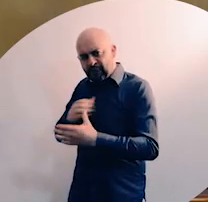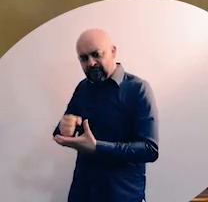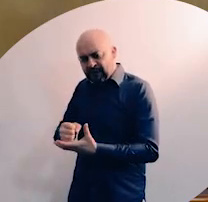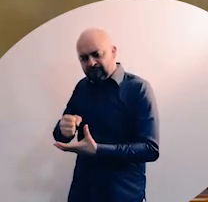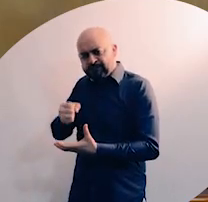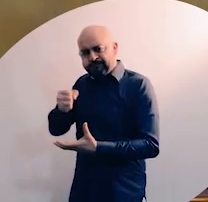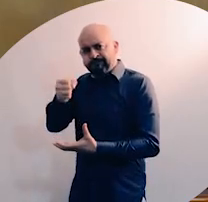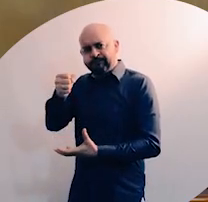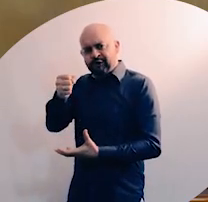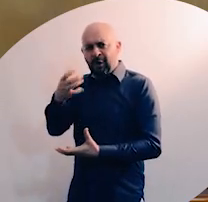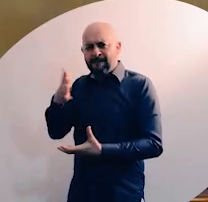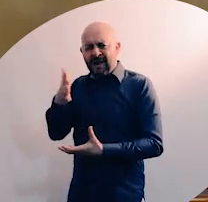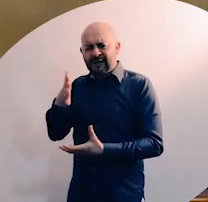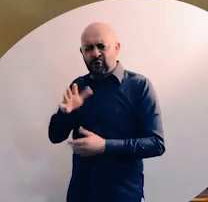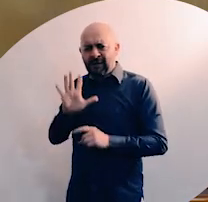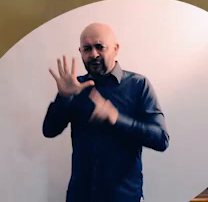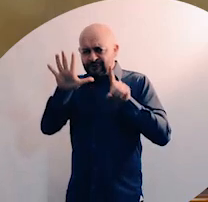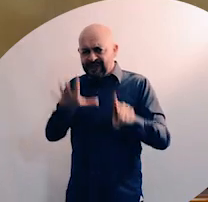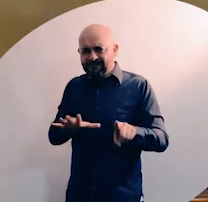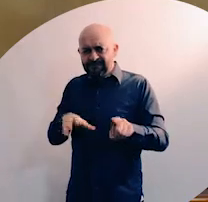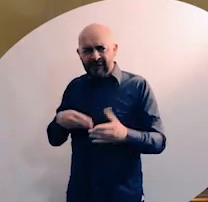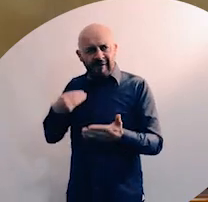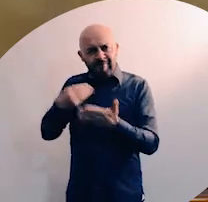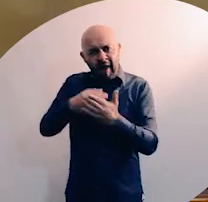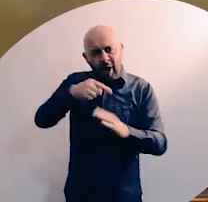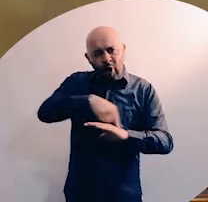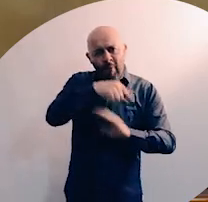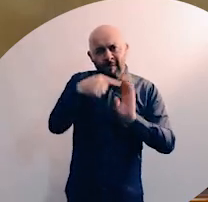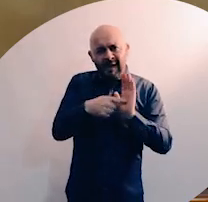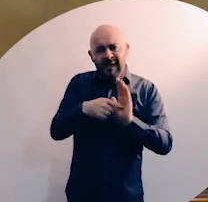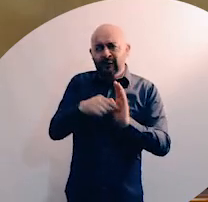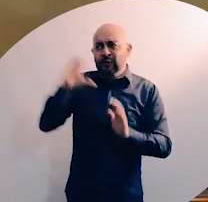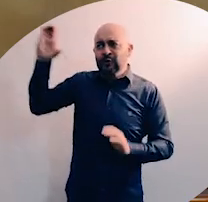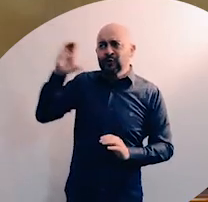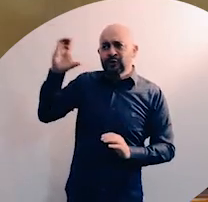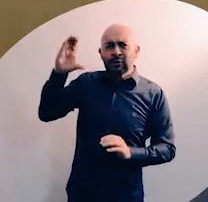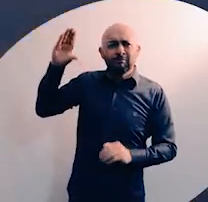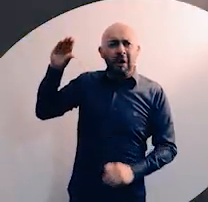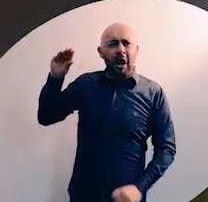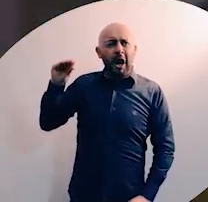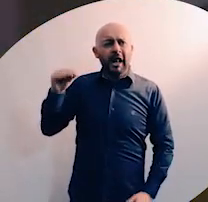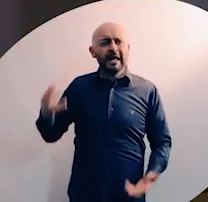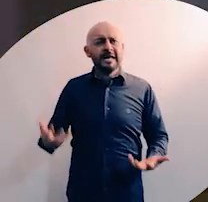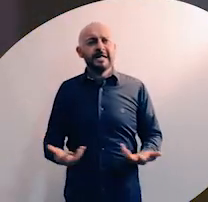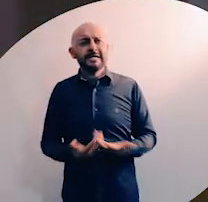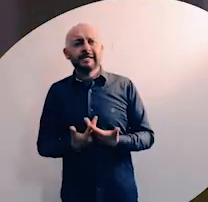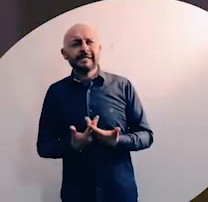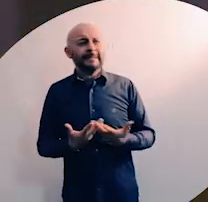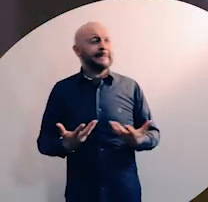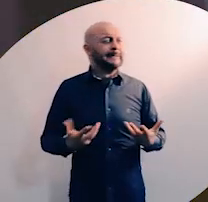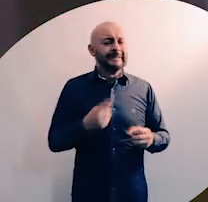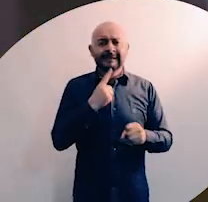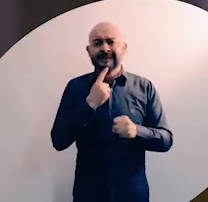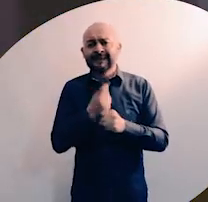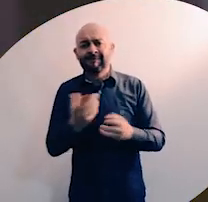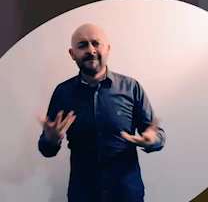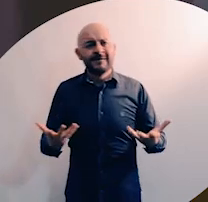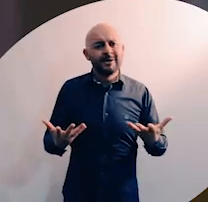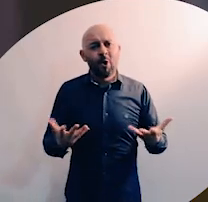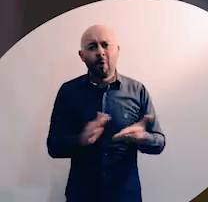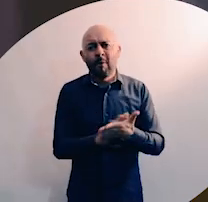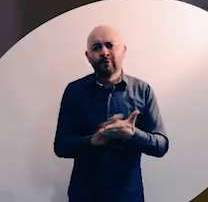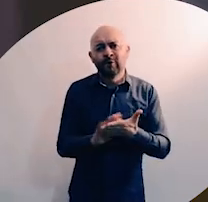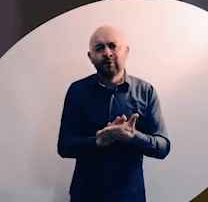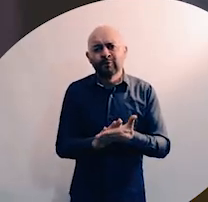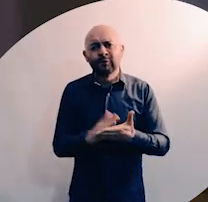ahorros que nos permita poder pagar la cuota de más o menos unos seis meses mientras logramos solucionar lo que